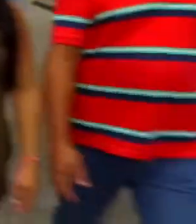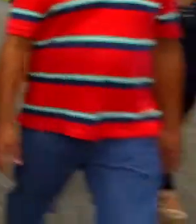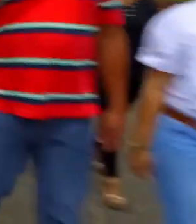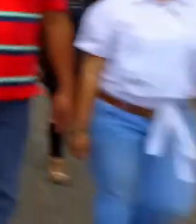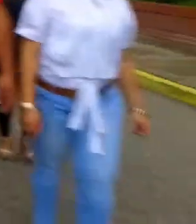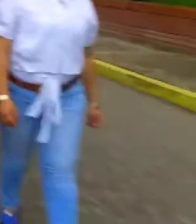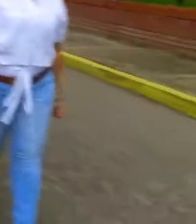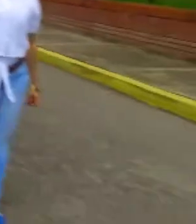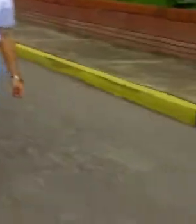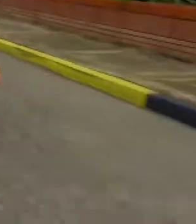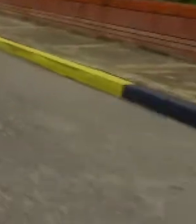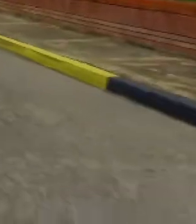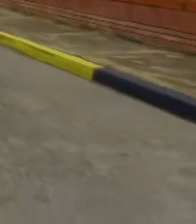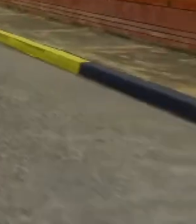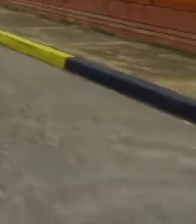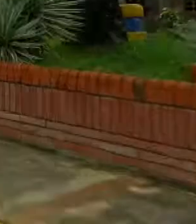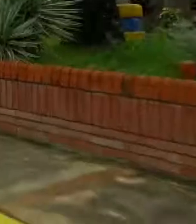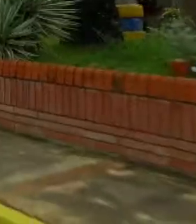Quiero un presente mejor.